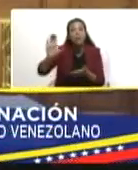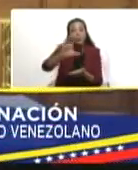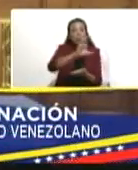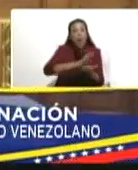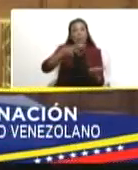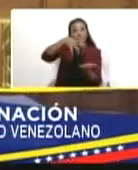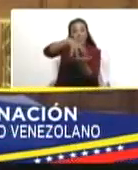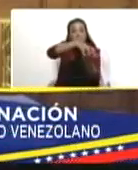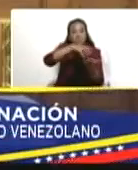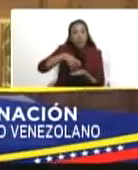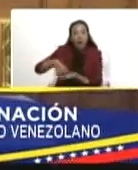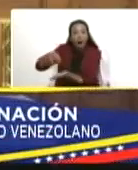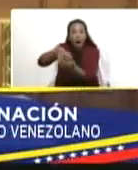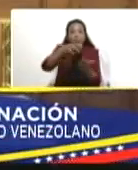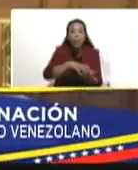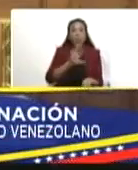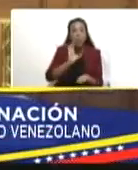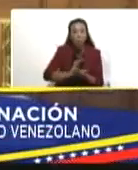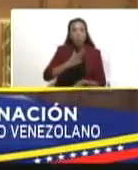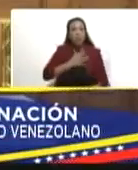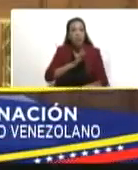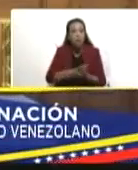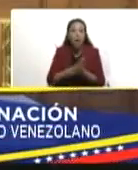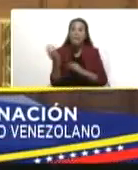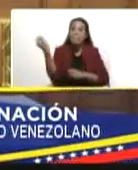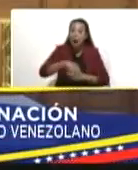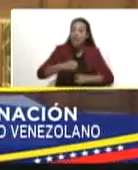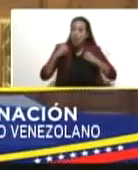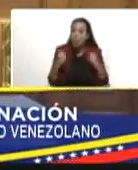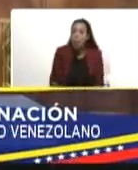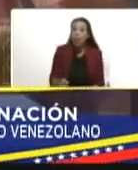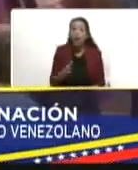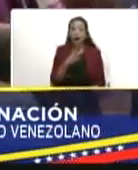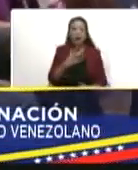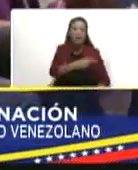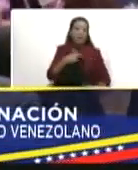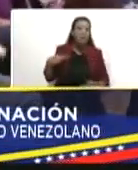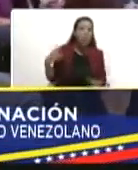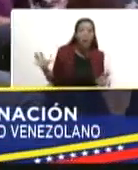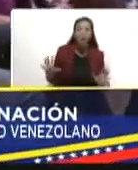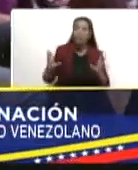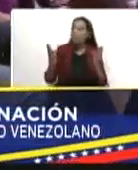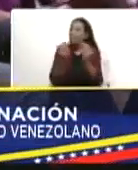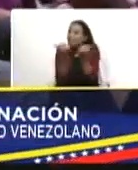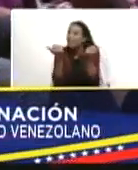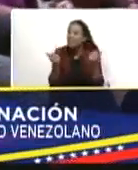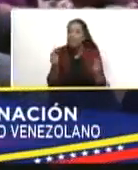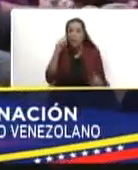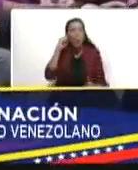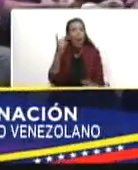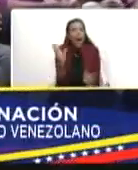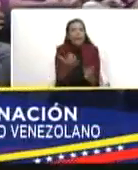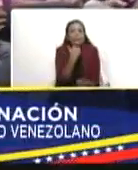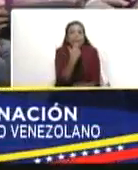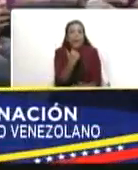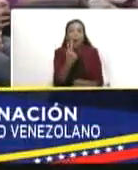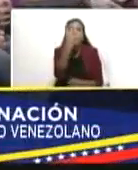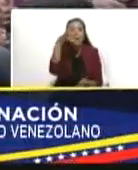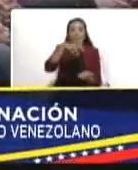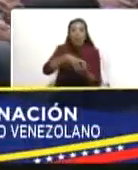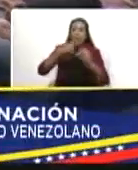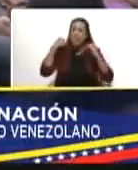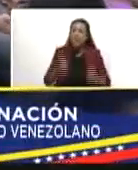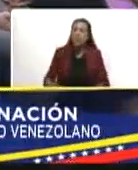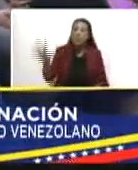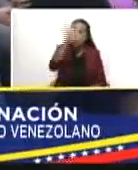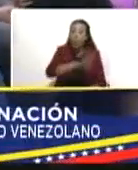estados del país en ciudades más seguras hoy por hoy quizás estamos logrando una meta de ser uno de los países más